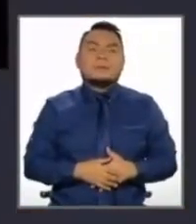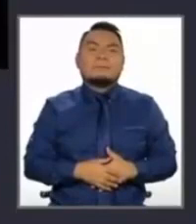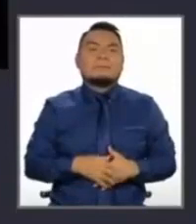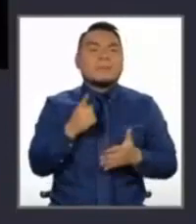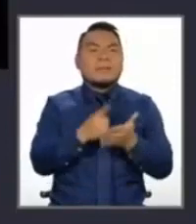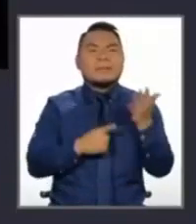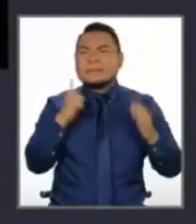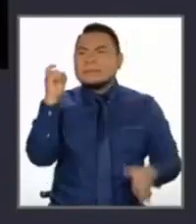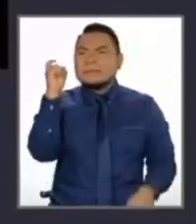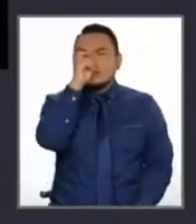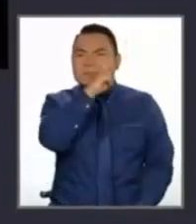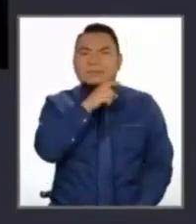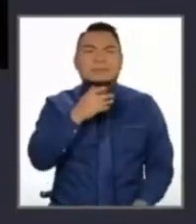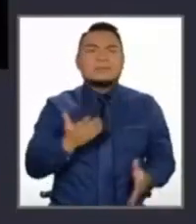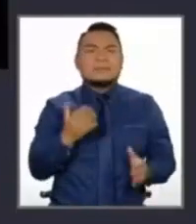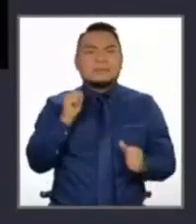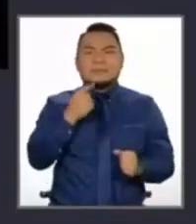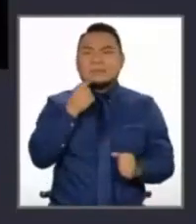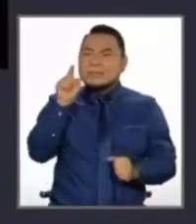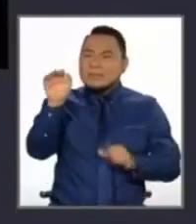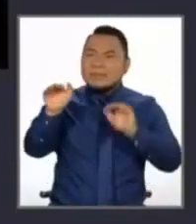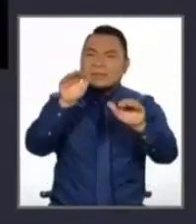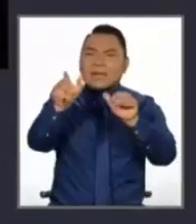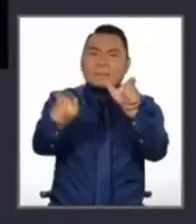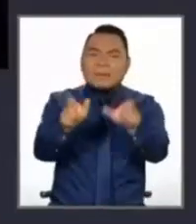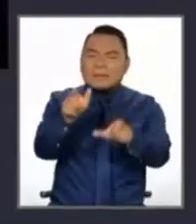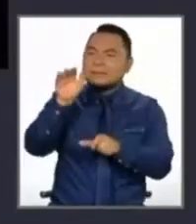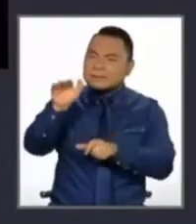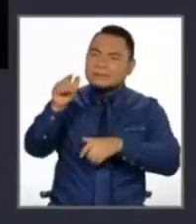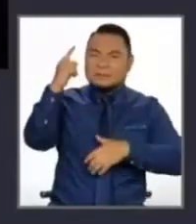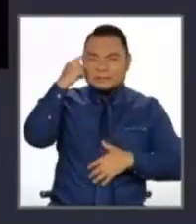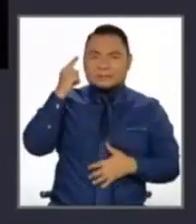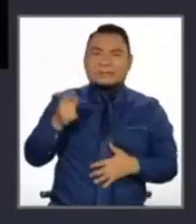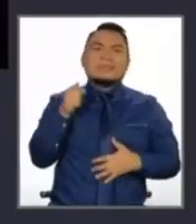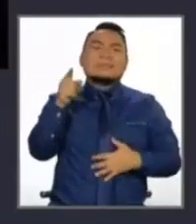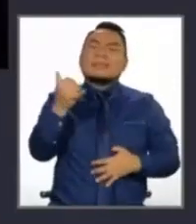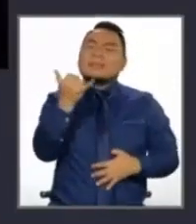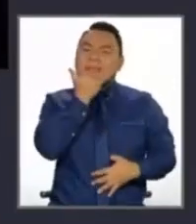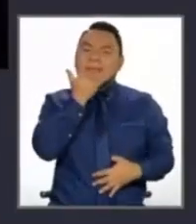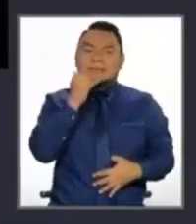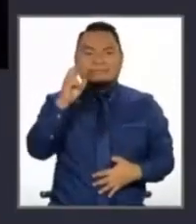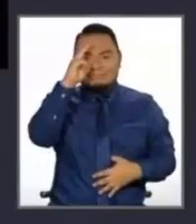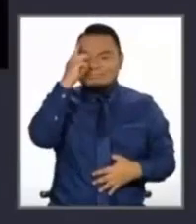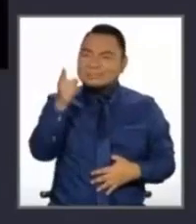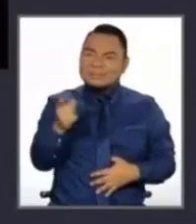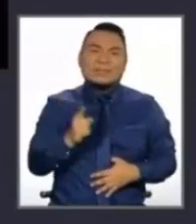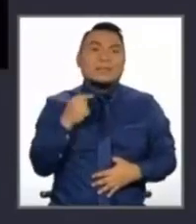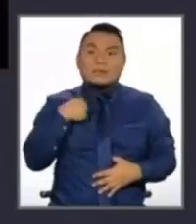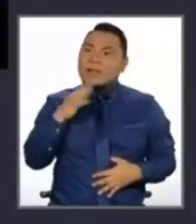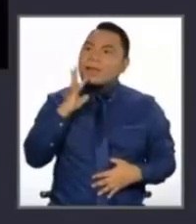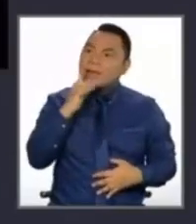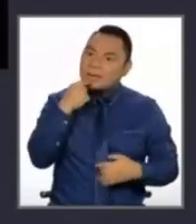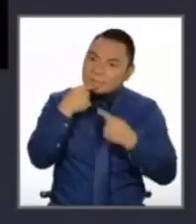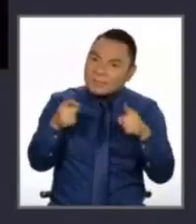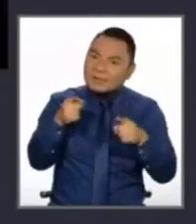Qué difícil resulta convencer a las personas de que están equivocadas y ellas mismas no se escuchan.